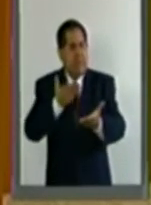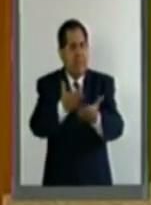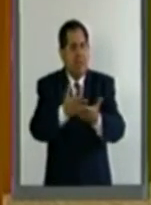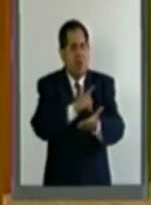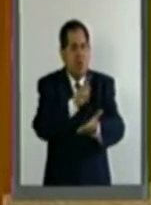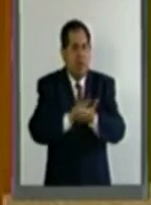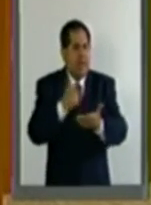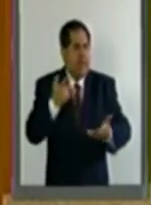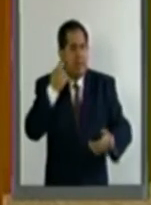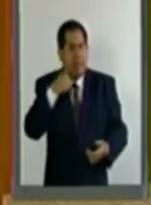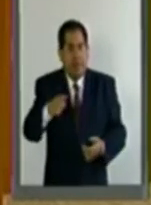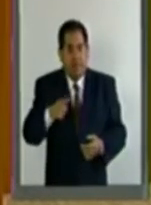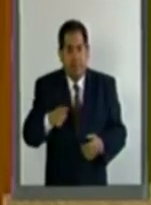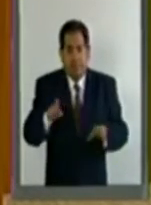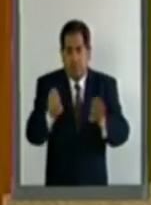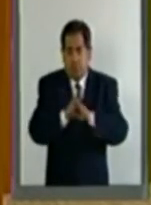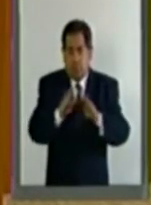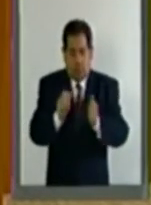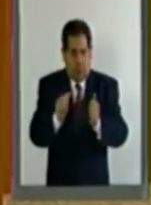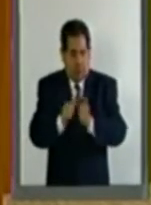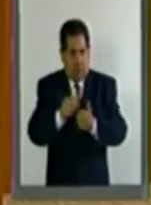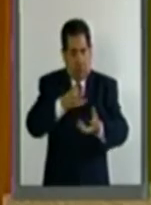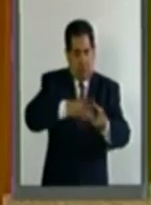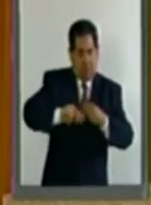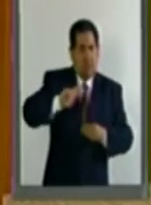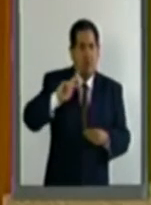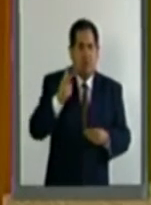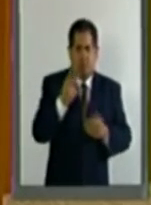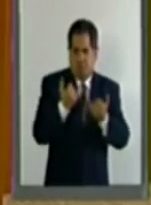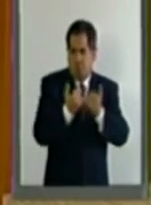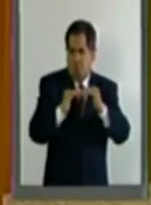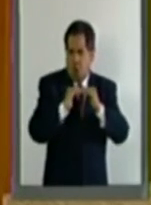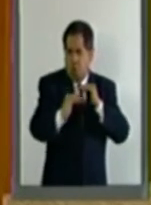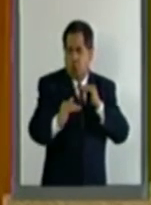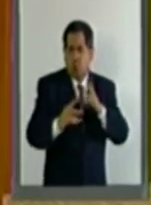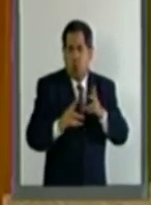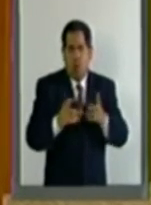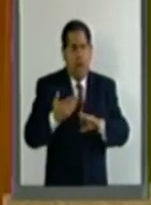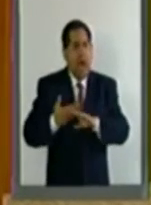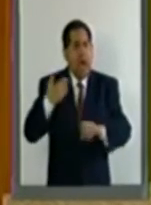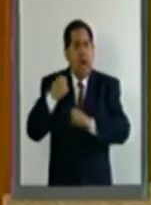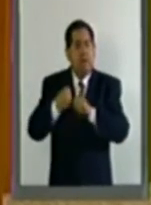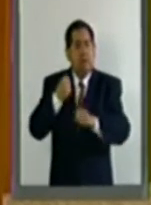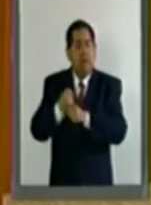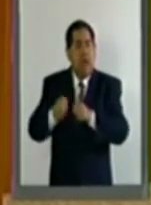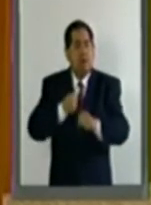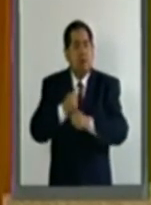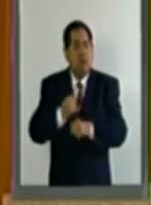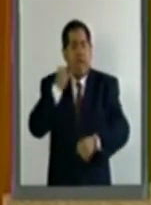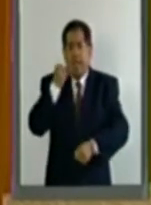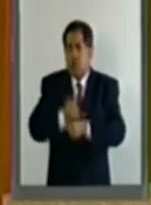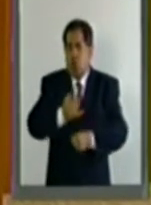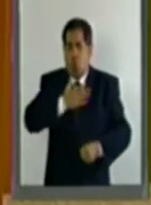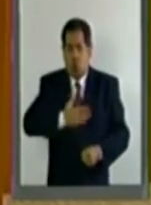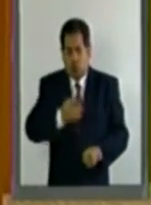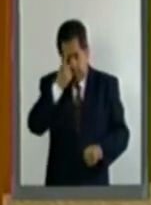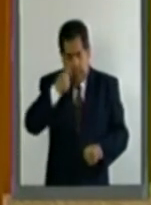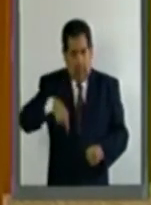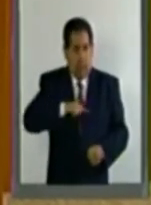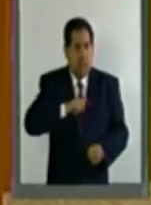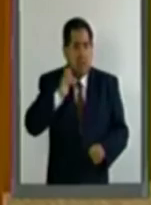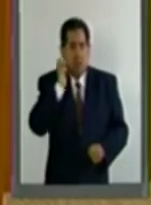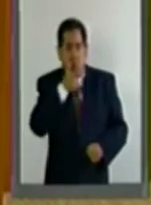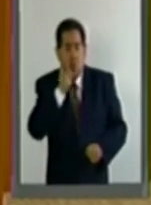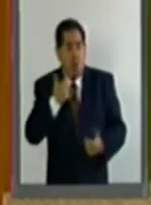a buscar una compensación de la injusticia implícita en lo que